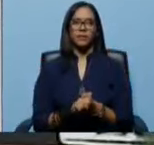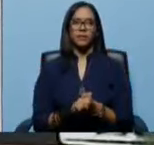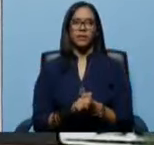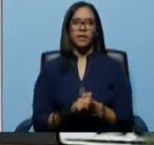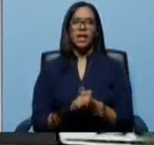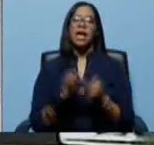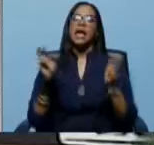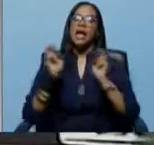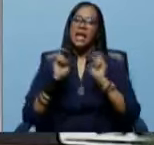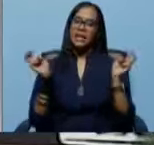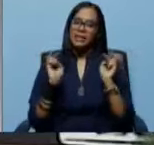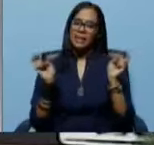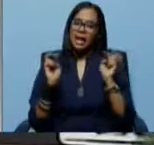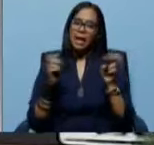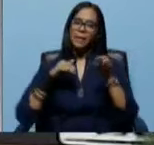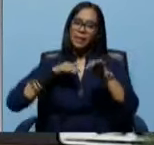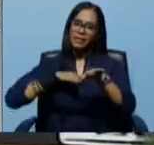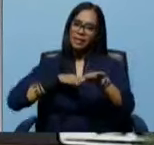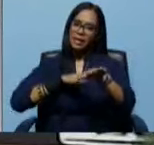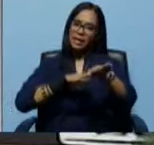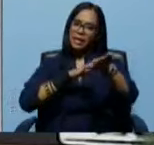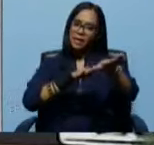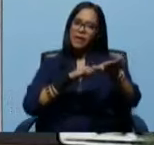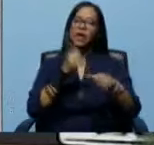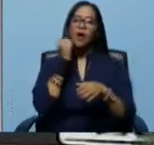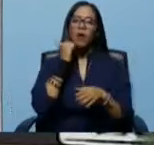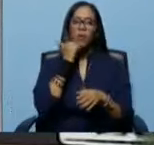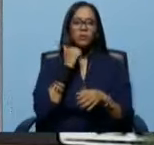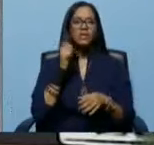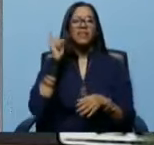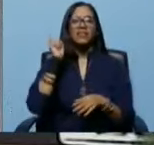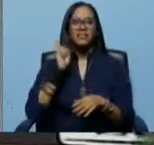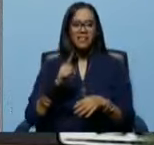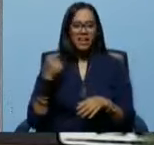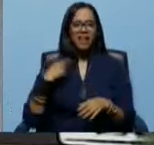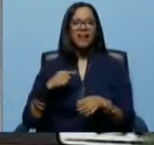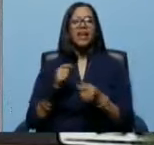El tema de las caravanas y los abusos tiene que acabarse.